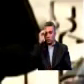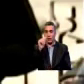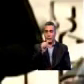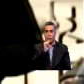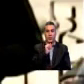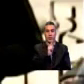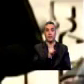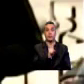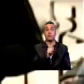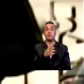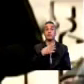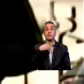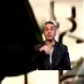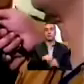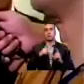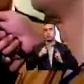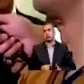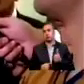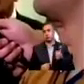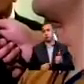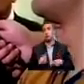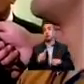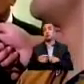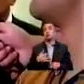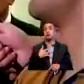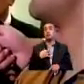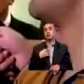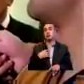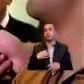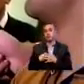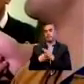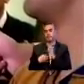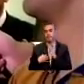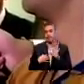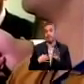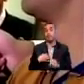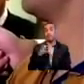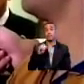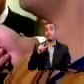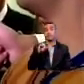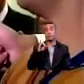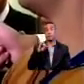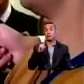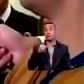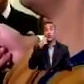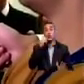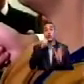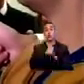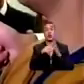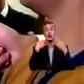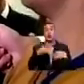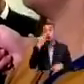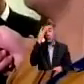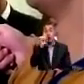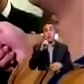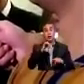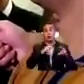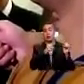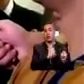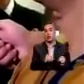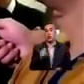privada. Se encuentra estable con síntomas del virus. Celi es uno de los procesados por presunta